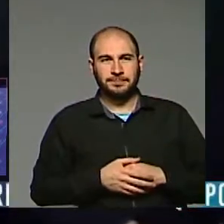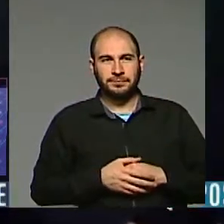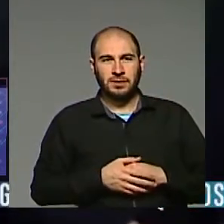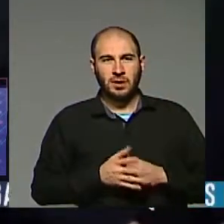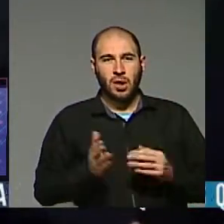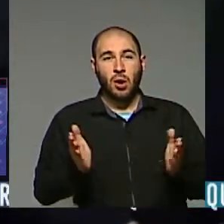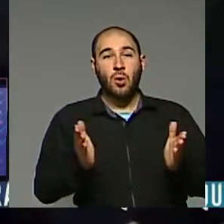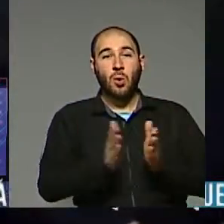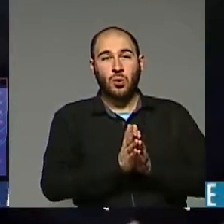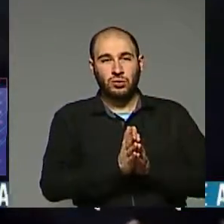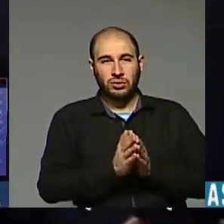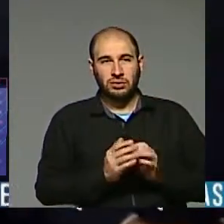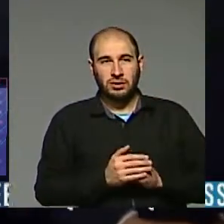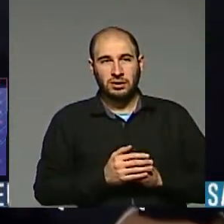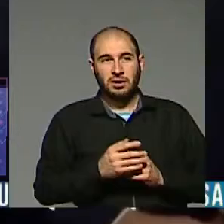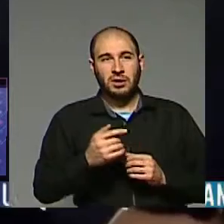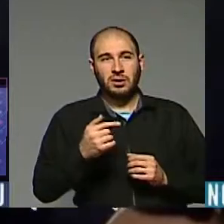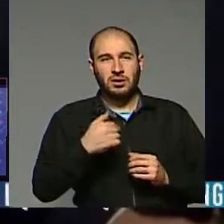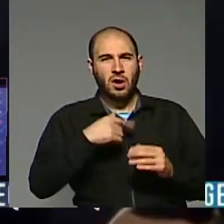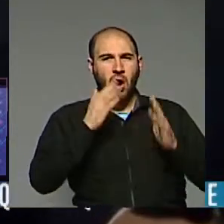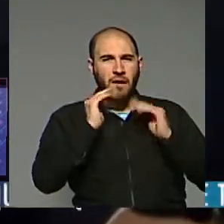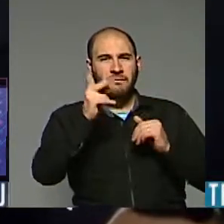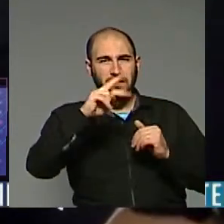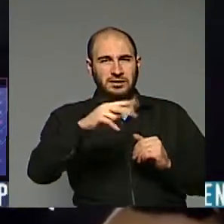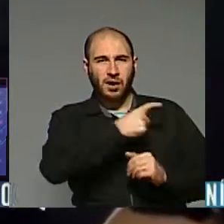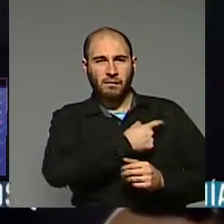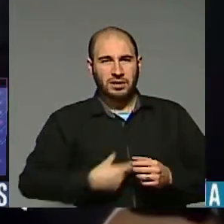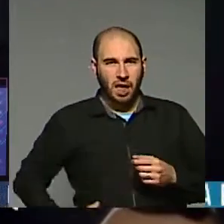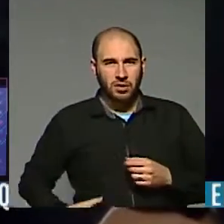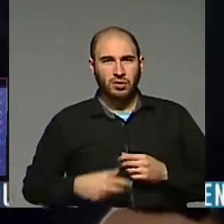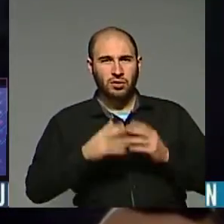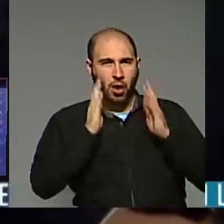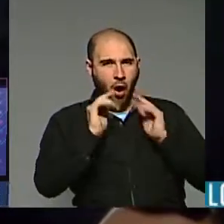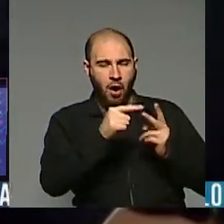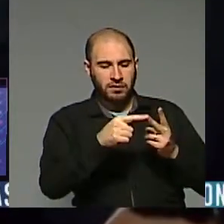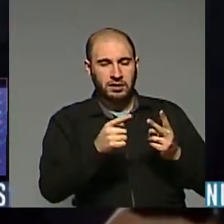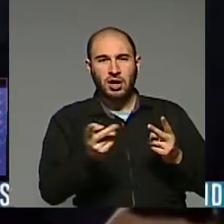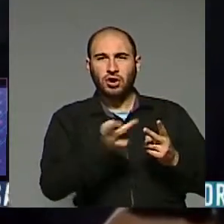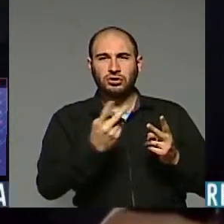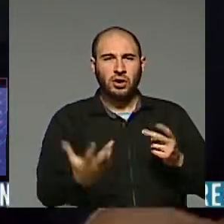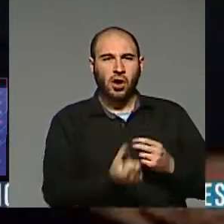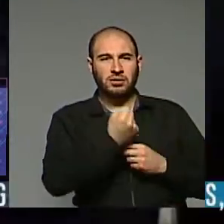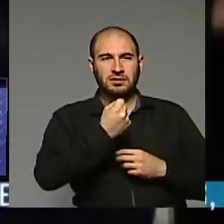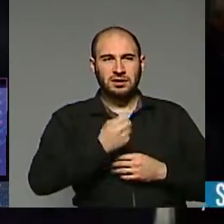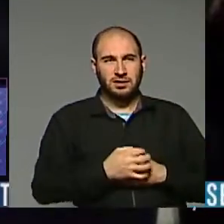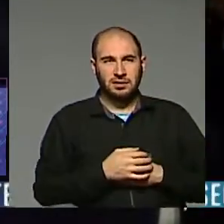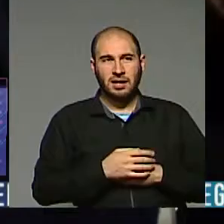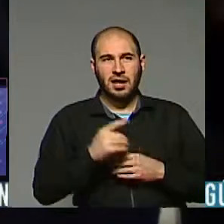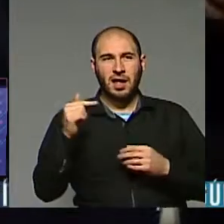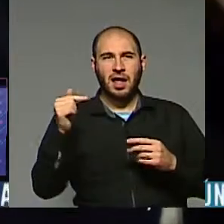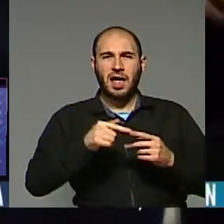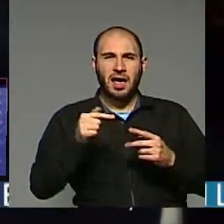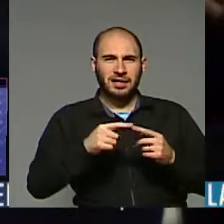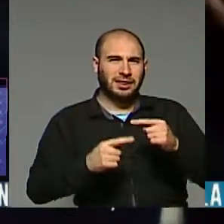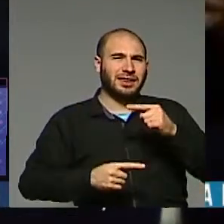que junto a mi joven vicegobernador hayamos obtenido la